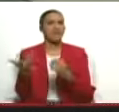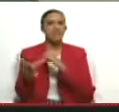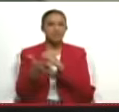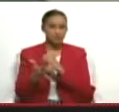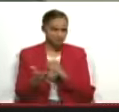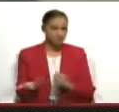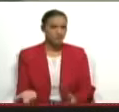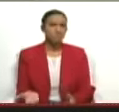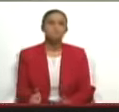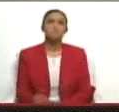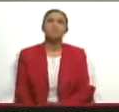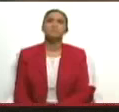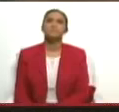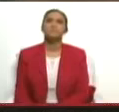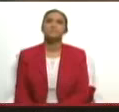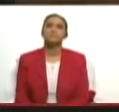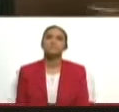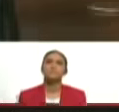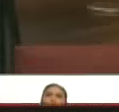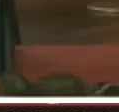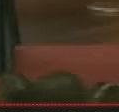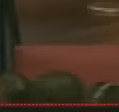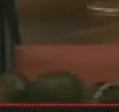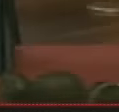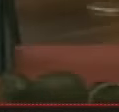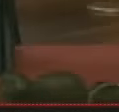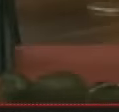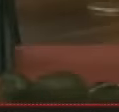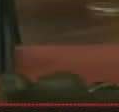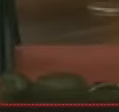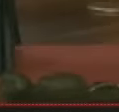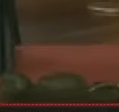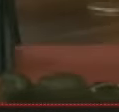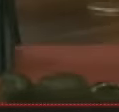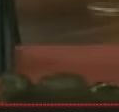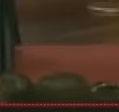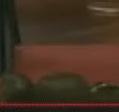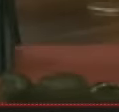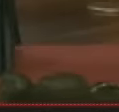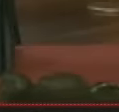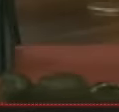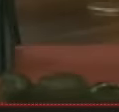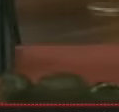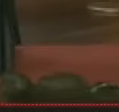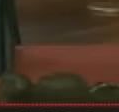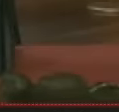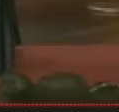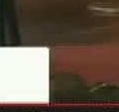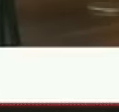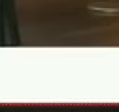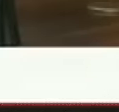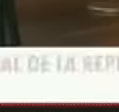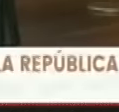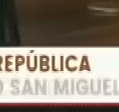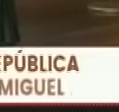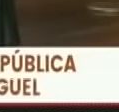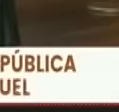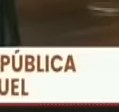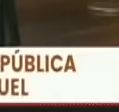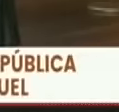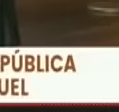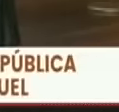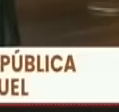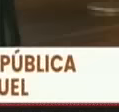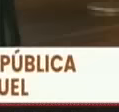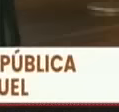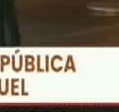técnico bien este agradezco tu pregunta porque permite